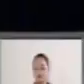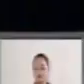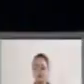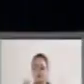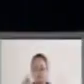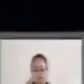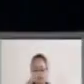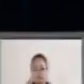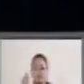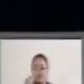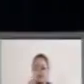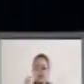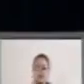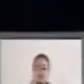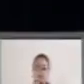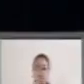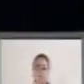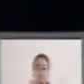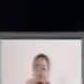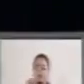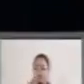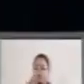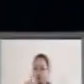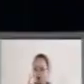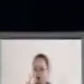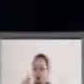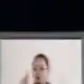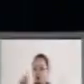Sonido en el escaño del senador Raúl Pozos.